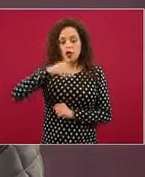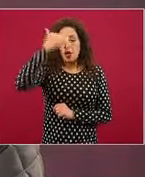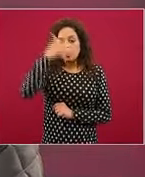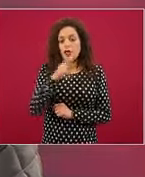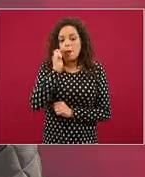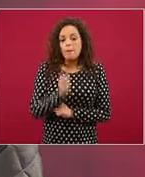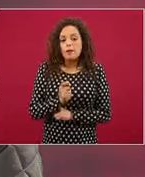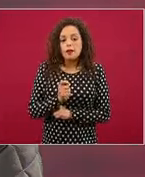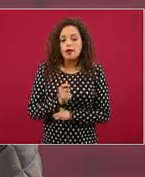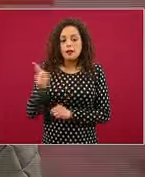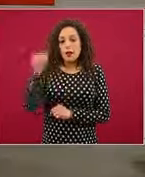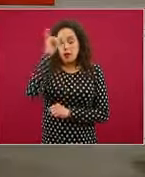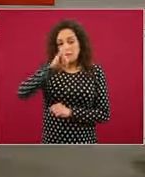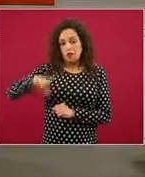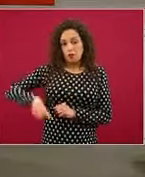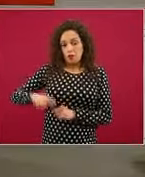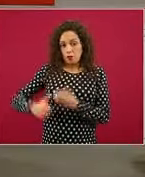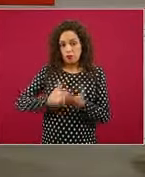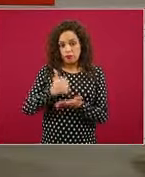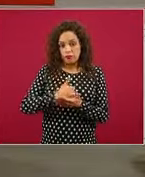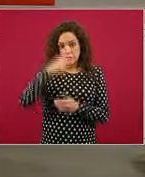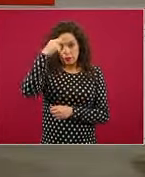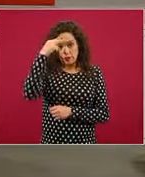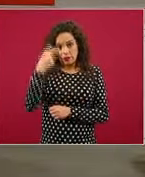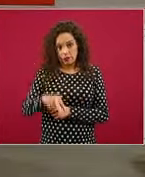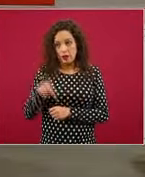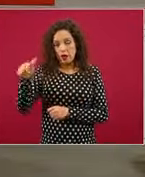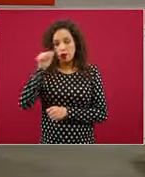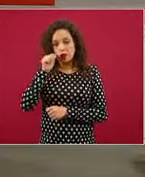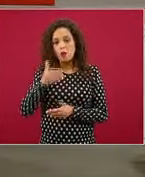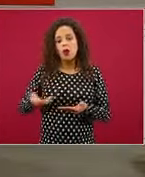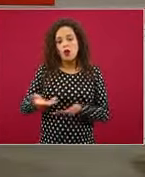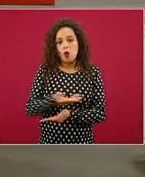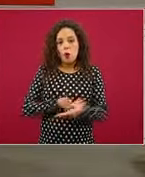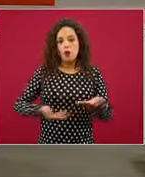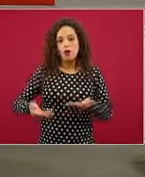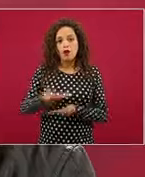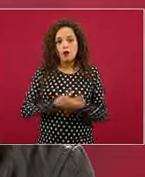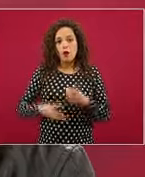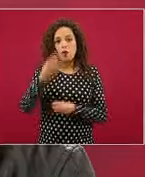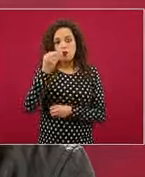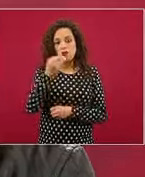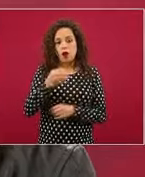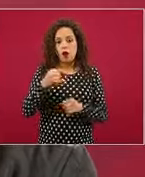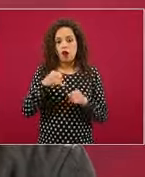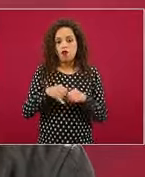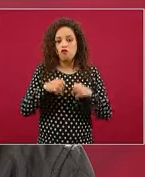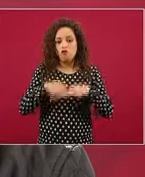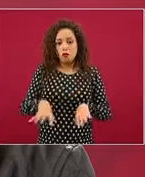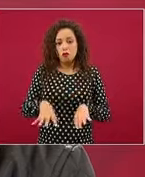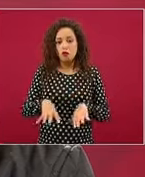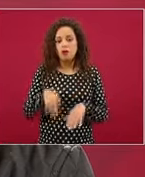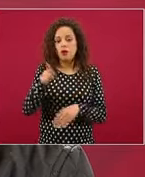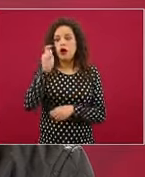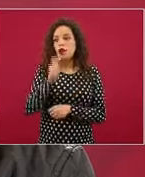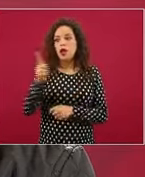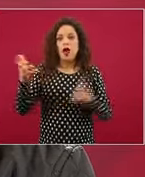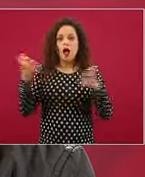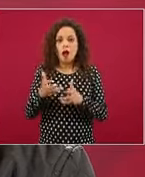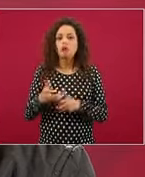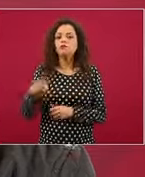haciendo la jefa de gobierno de la Ciudad de México. Nos comparte amablemente muchos de los detalles de lo que está haciendo y respaldamos. Nos parece que hace